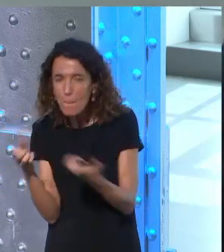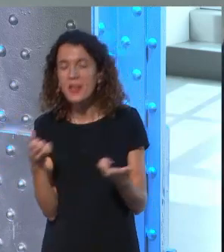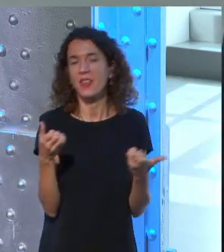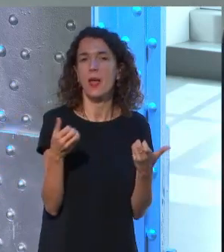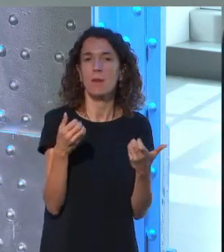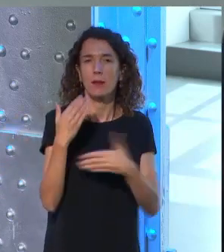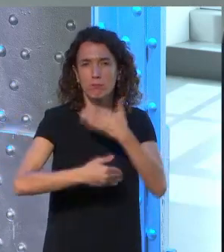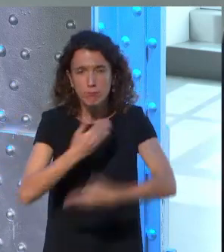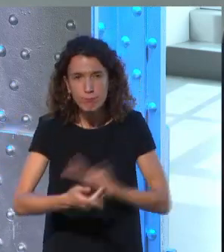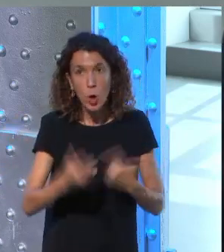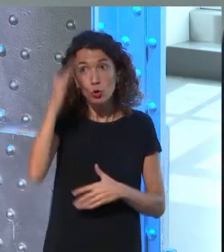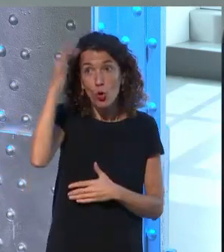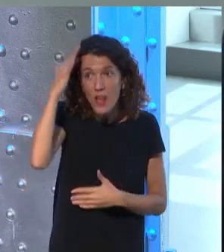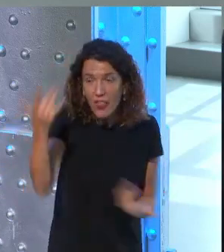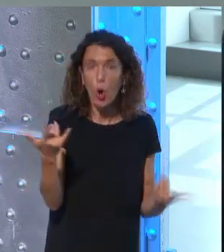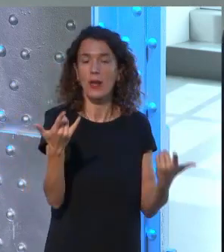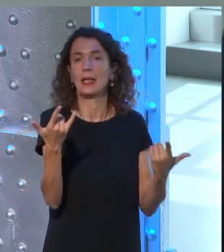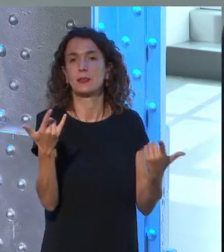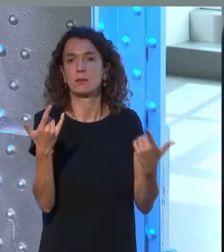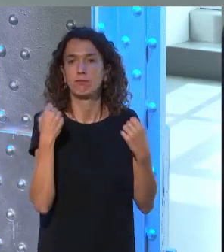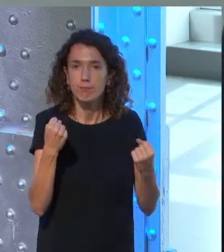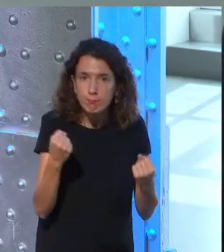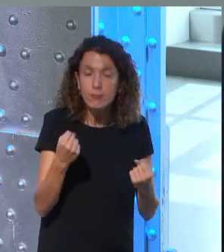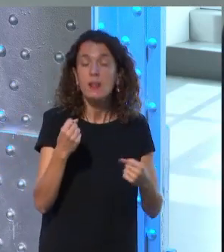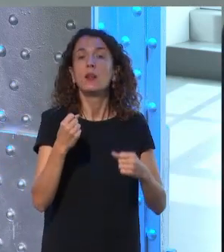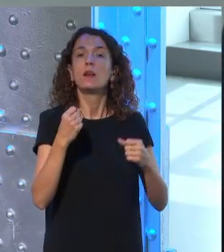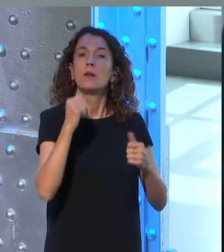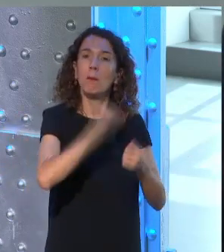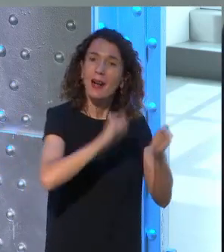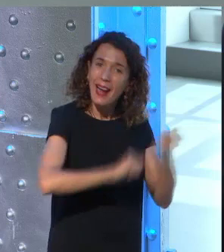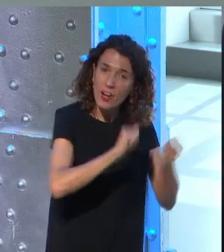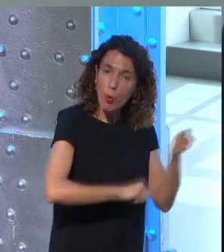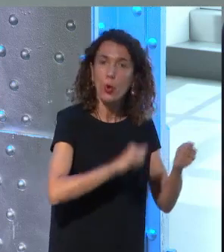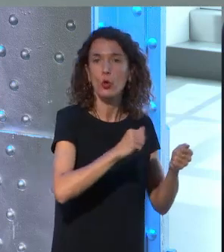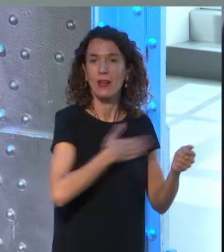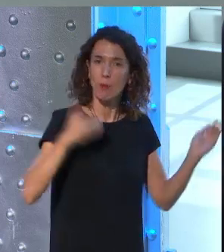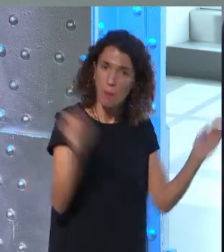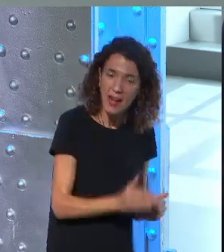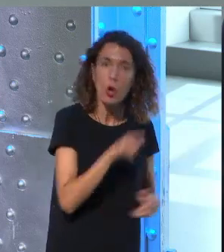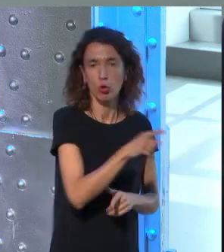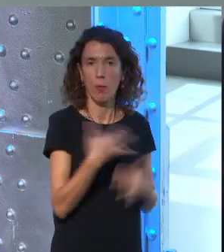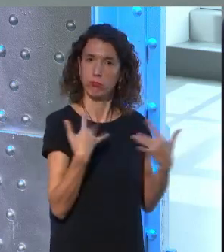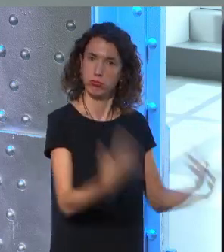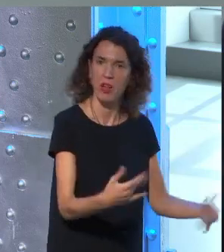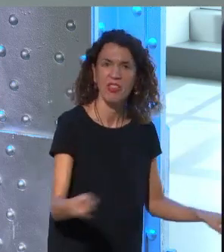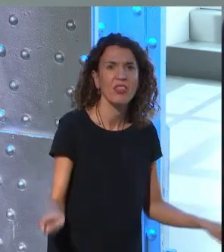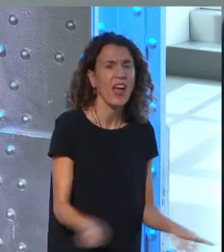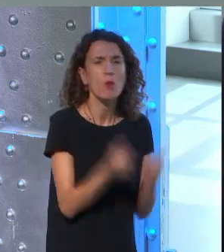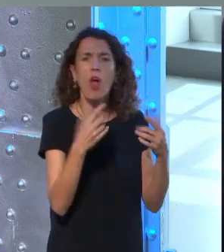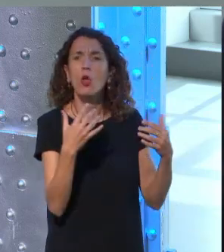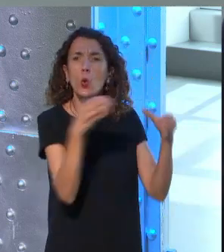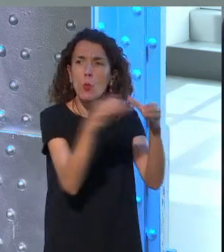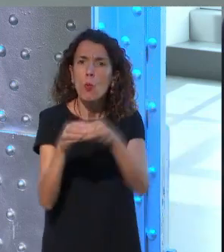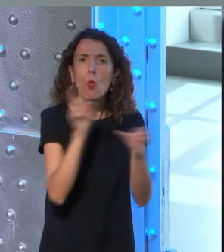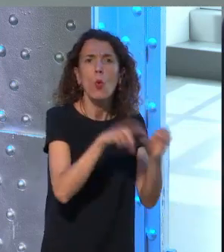soñadores de esa economía robusta, circular y baja en carbono, nos tenemos que poner las pilas. Estemos en la frontera que